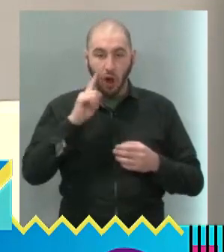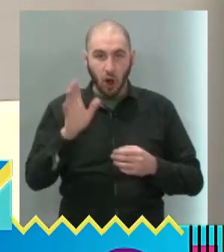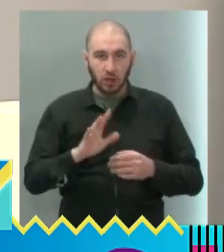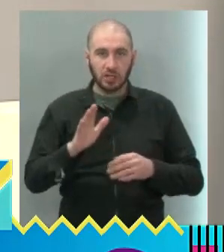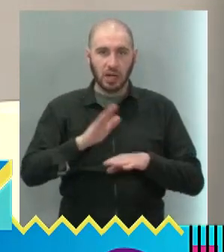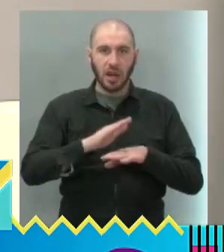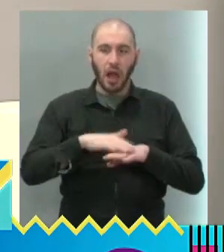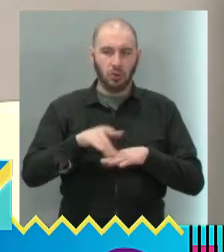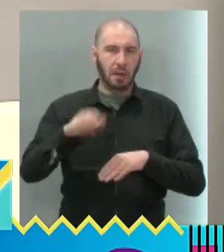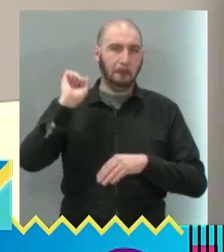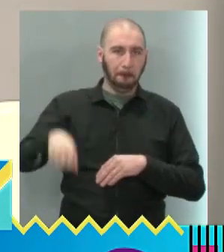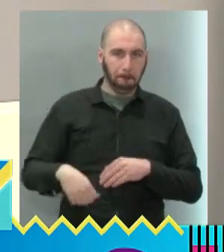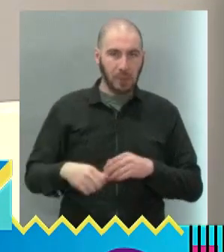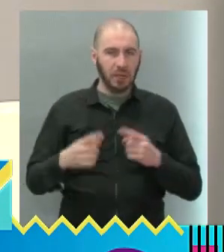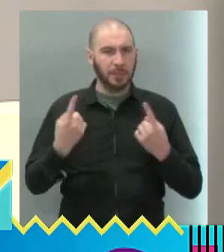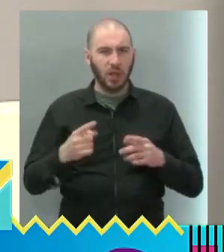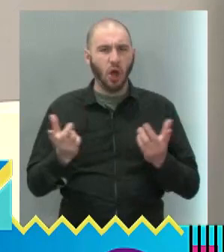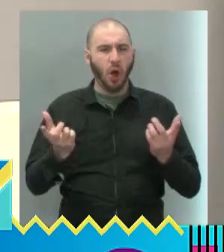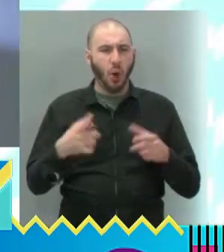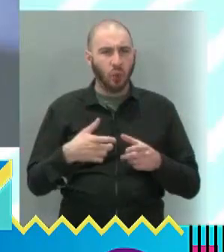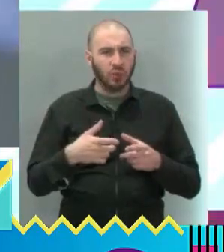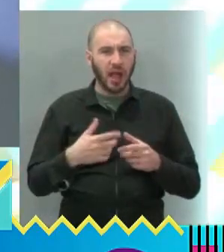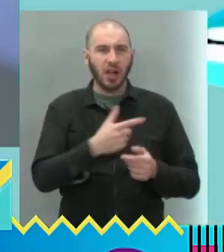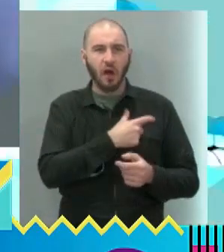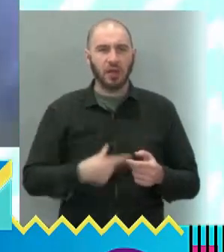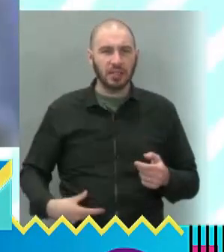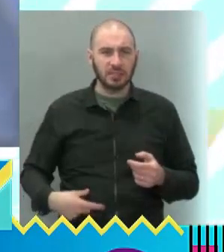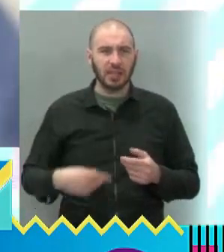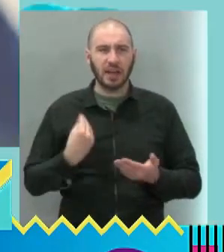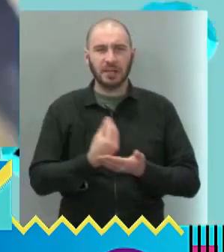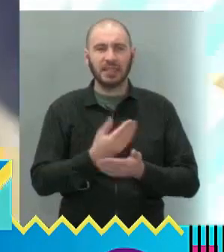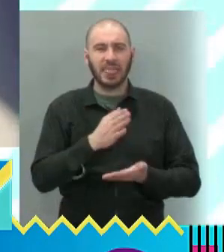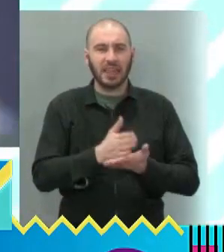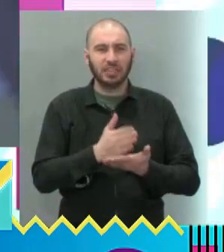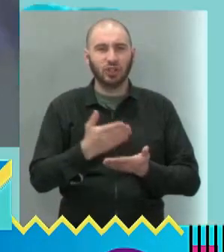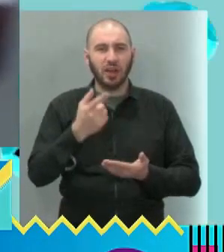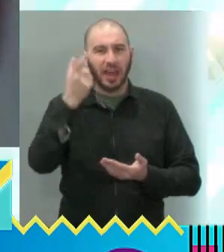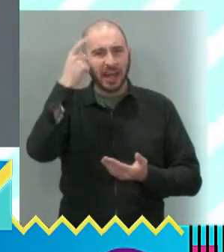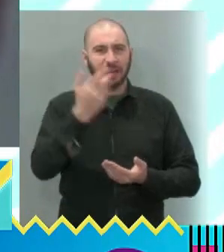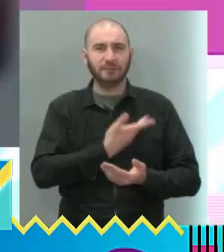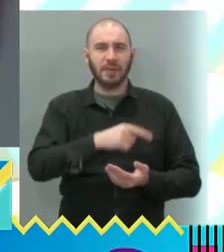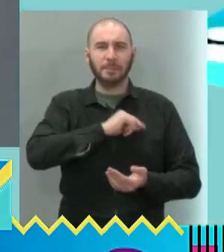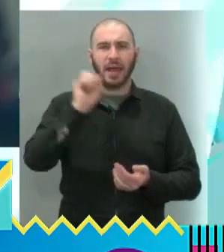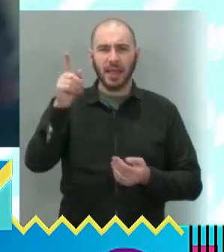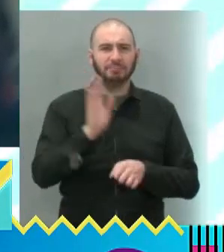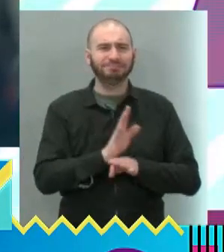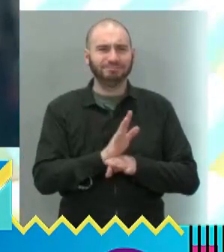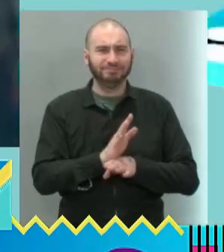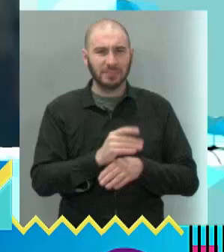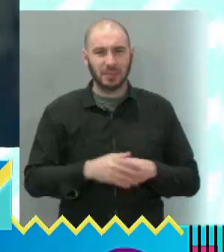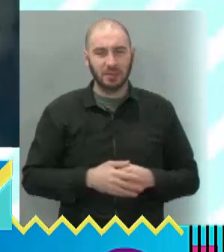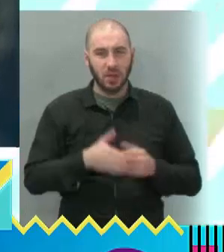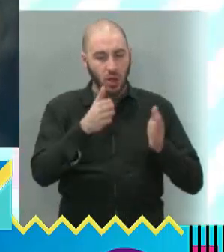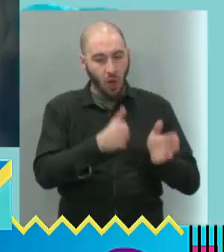a la autoridad. Pero en realidad, ¿qué es la Junta Gubernativa a nombre de los derechos de Fernando VII? Es una